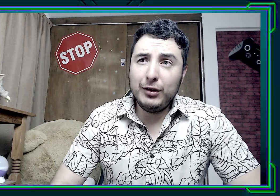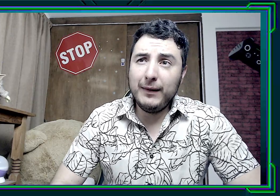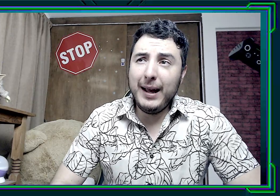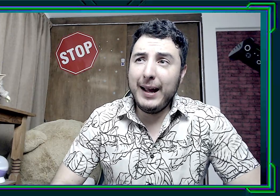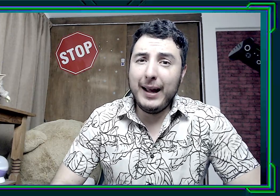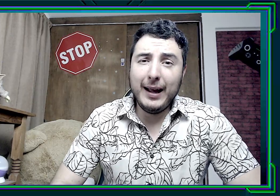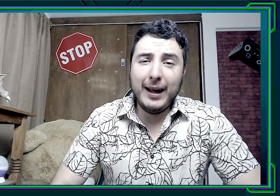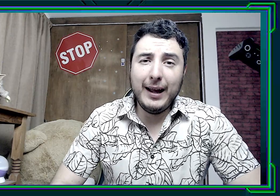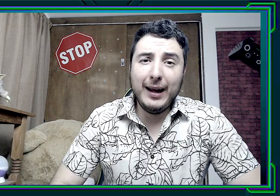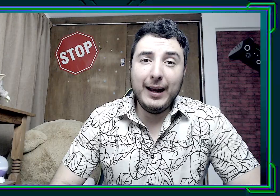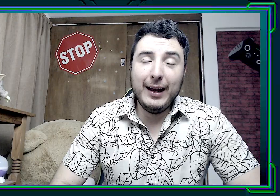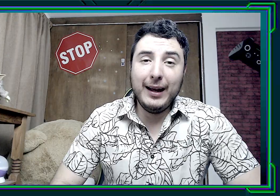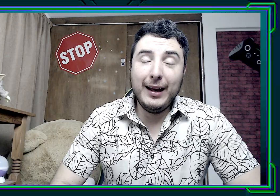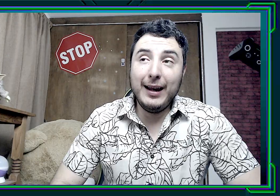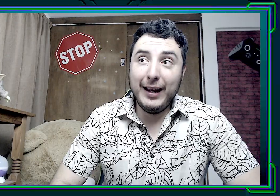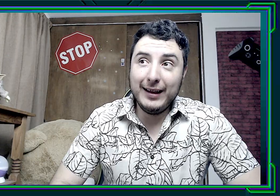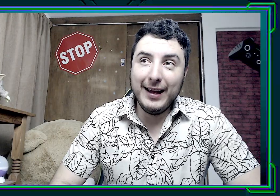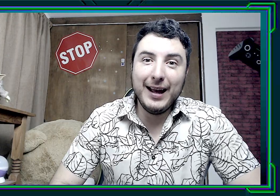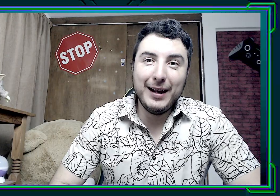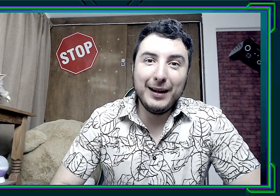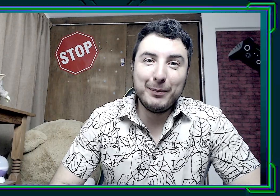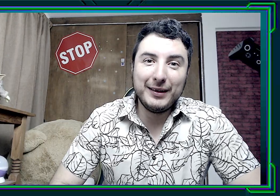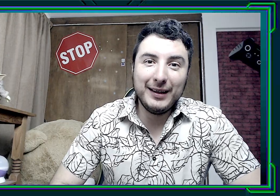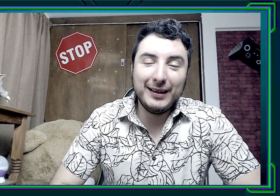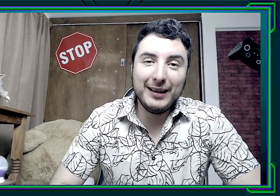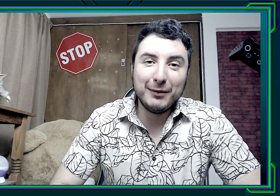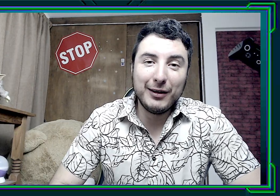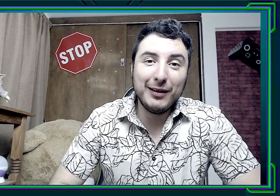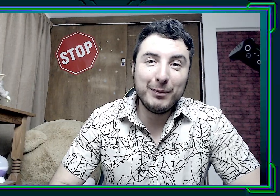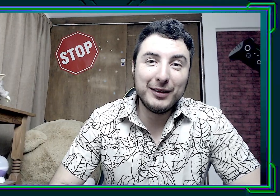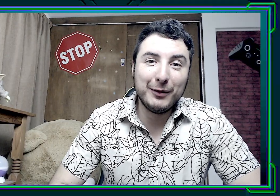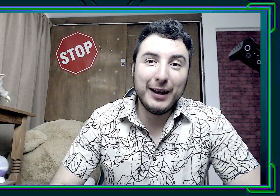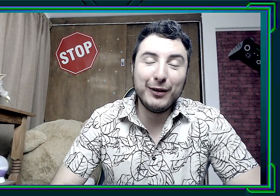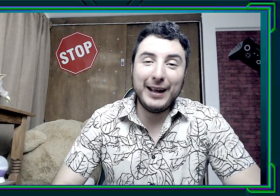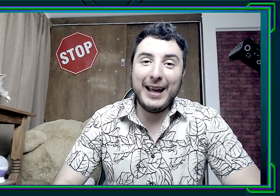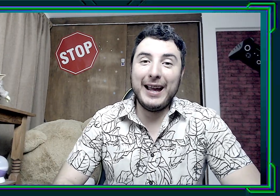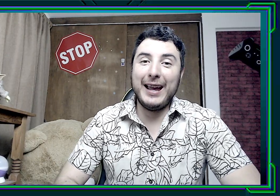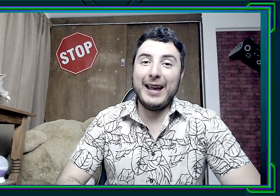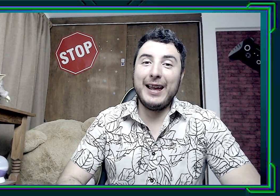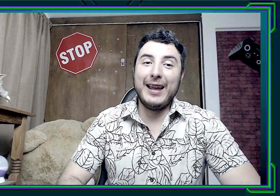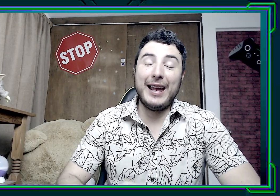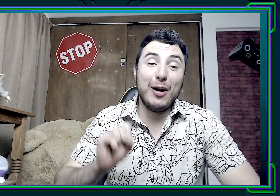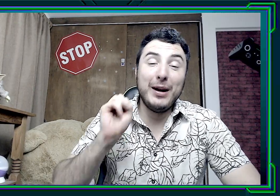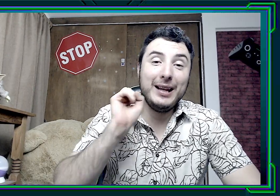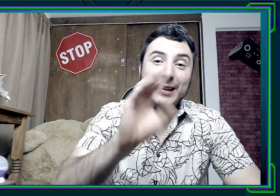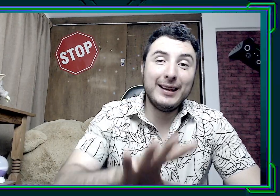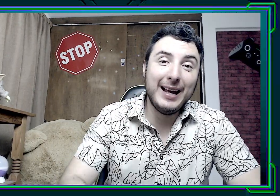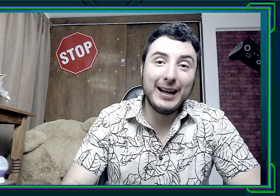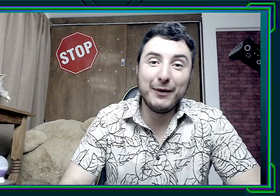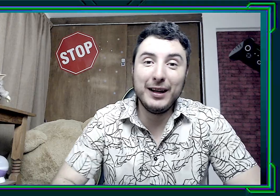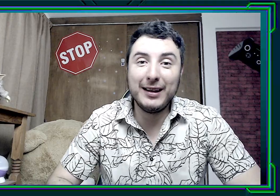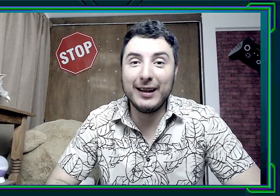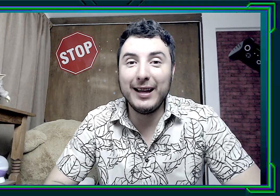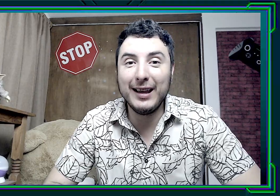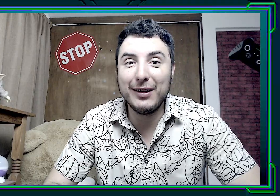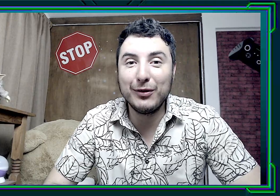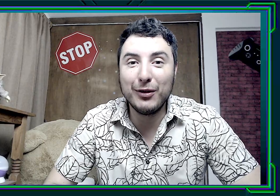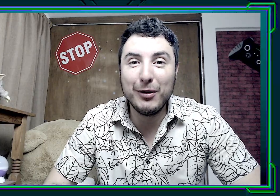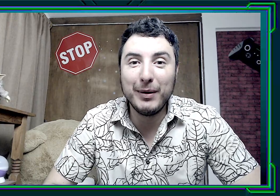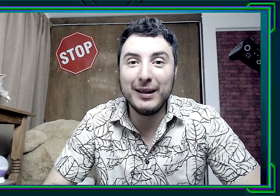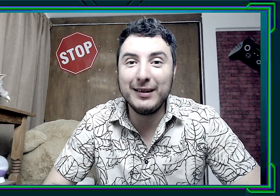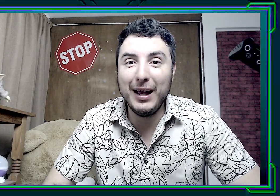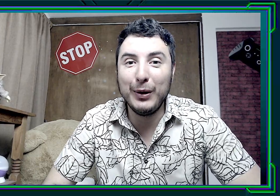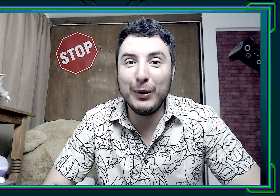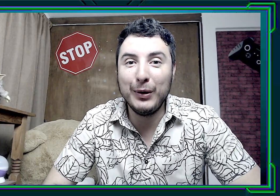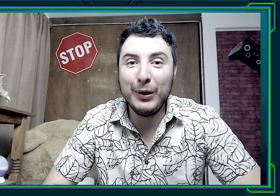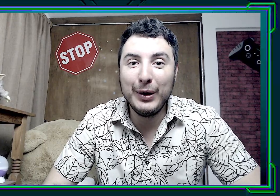inclusive eh le gritan al presidente Andrés Manuel López Obrador que que lo van a intentar que van a intentar dar un